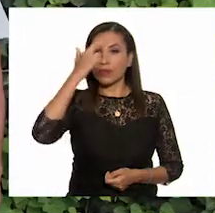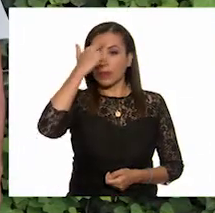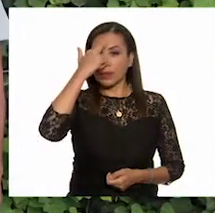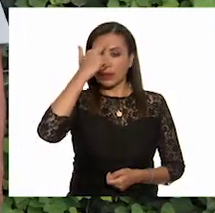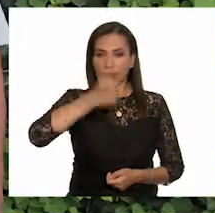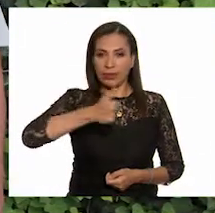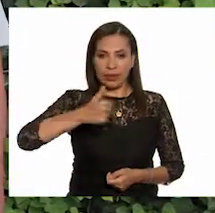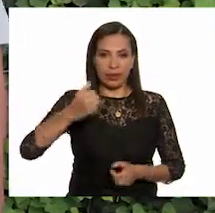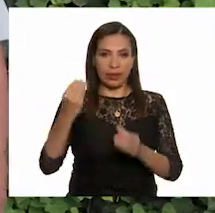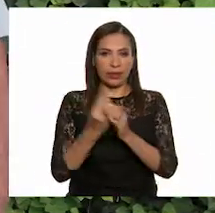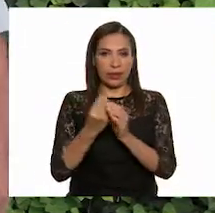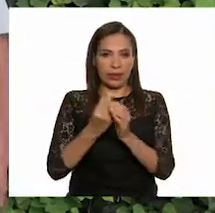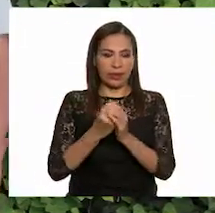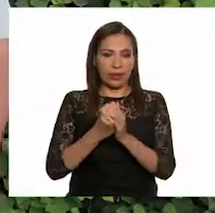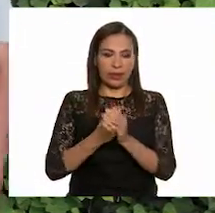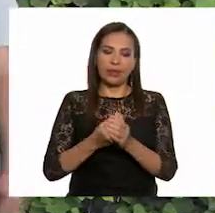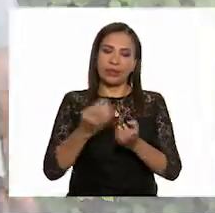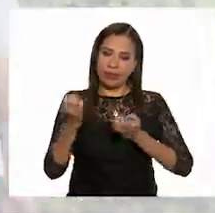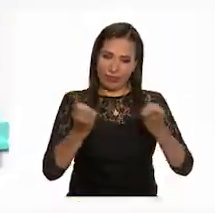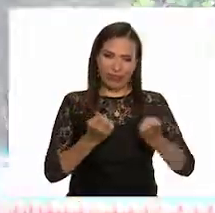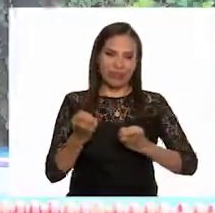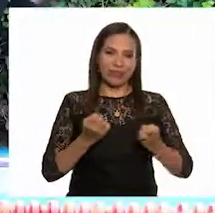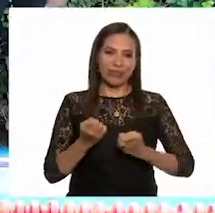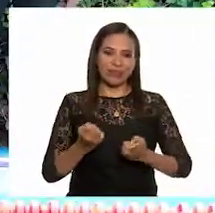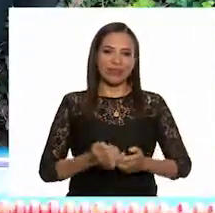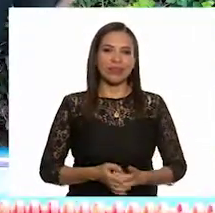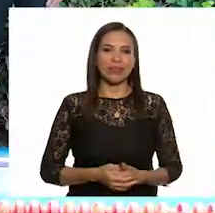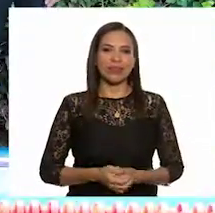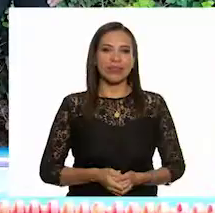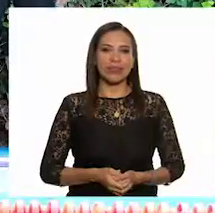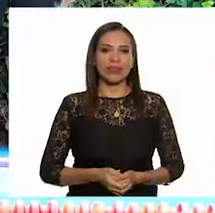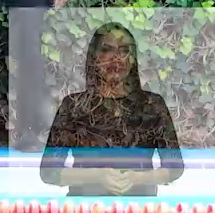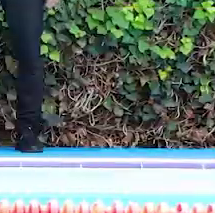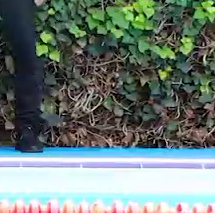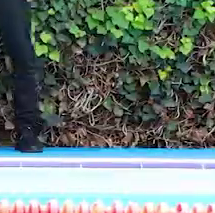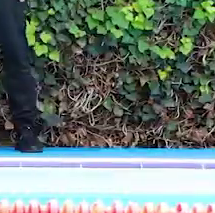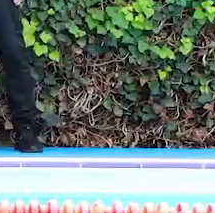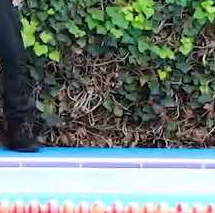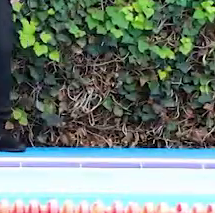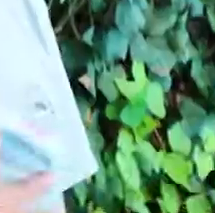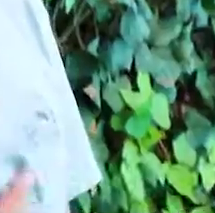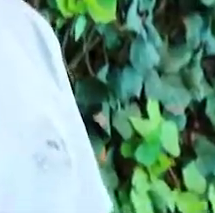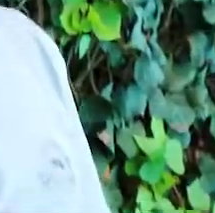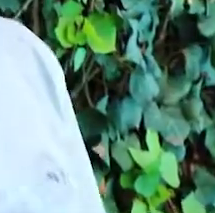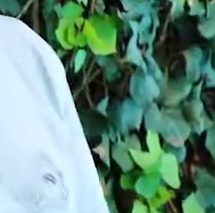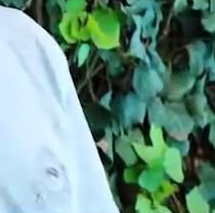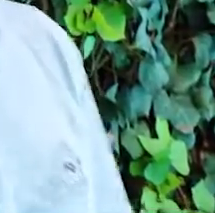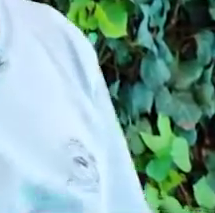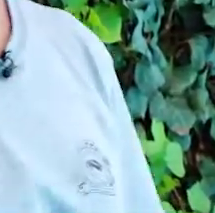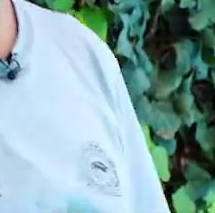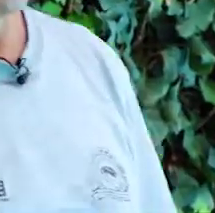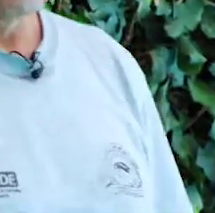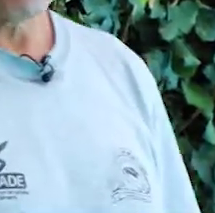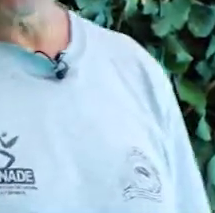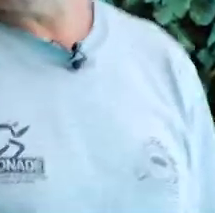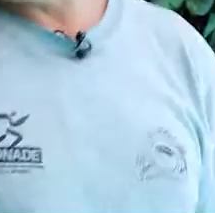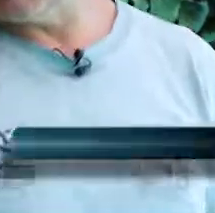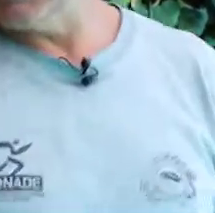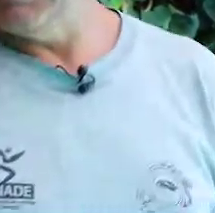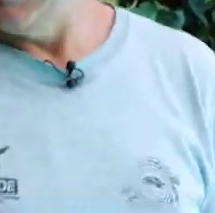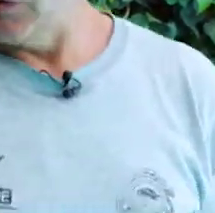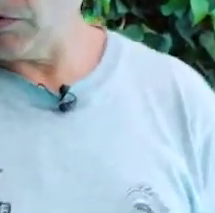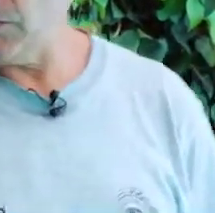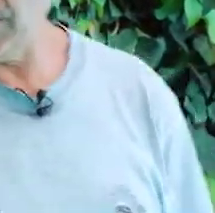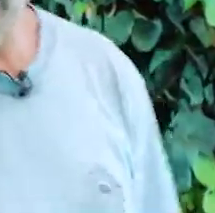Recuerda, entre clase y clase, activa tu cuerpo. En esta ocasión vamos a trabajar la parte del abdomen, el estómago. ¿Qué vamos a